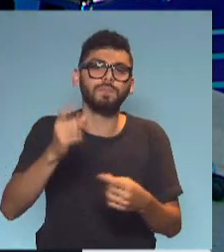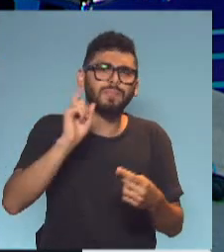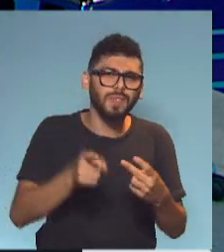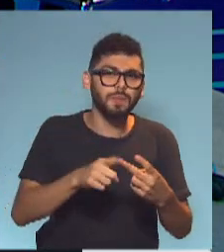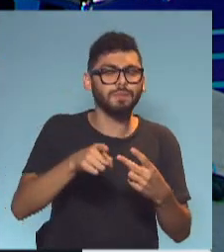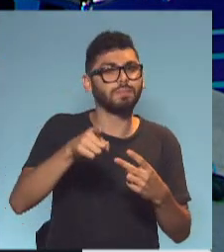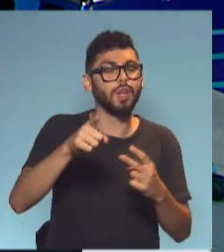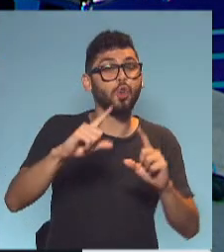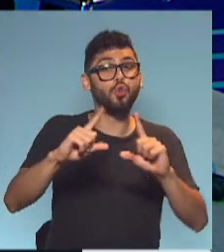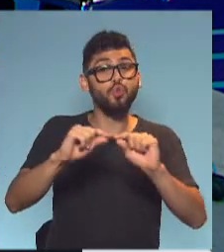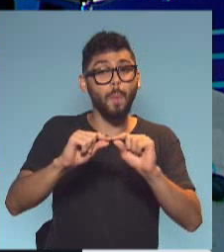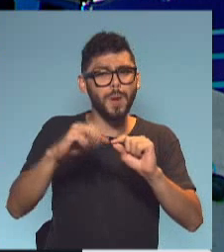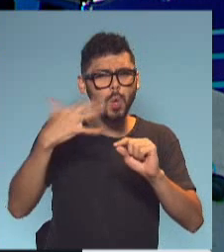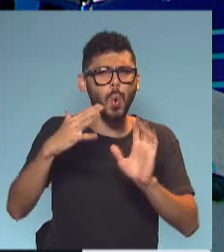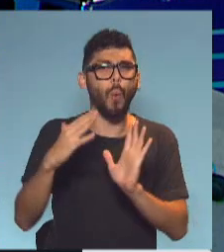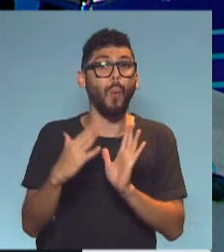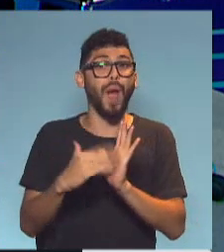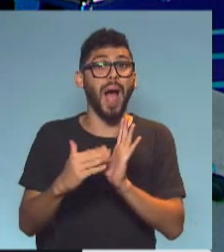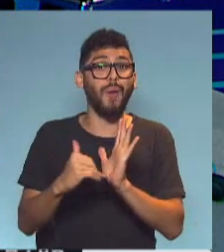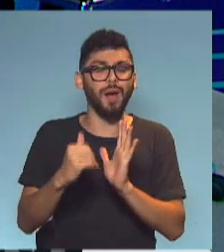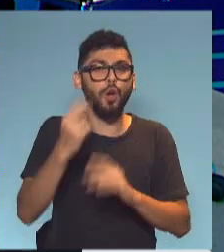también preocupa mucho en Bahía Blanca.